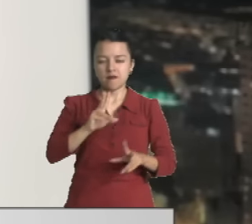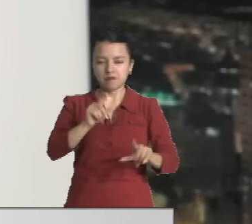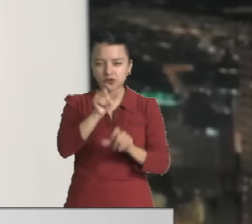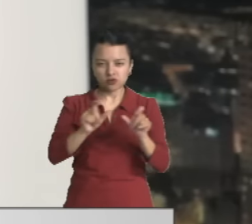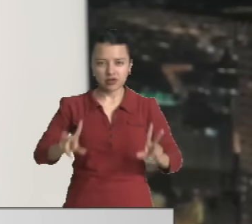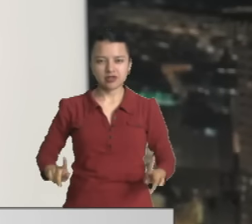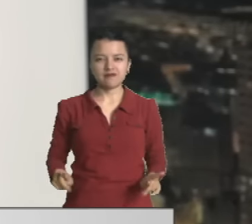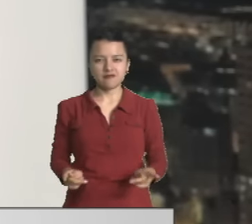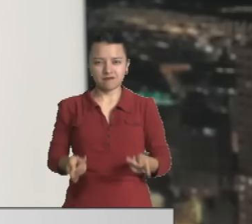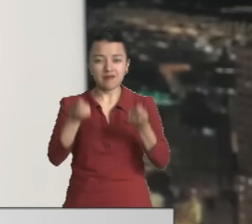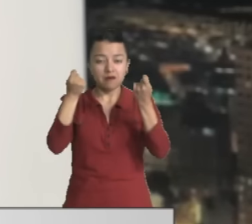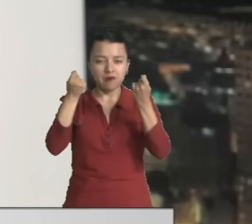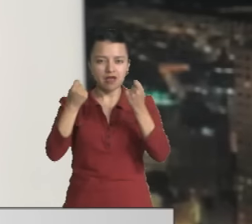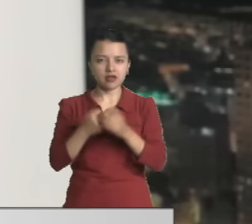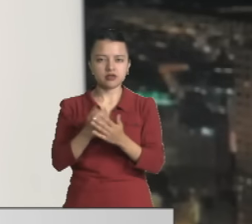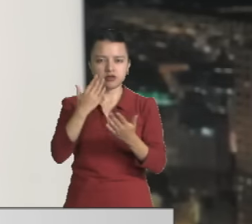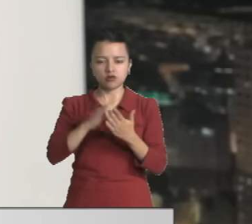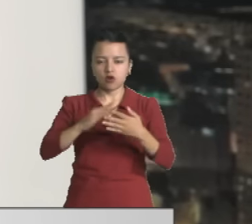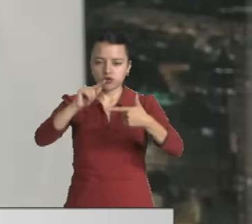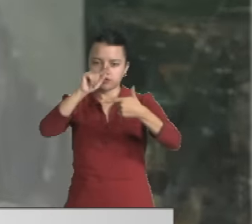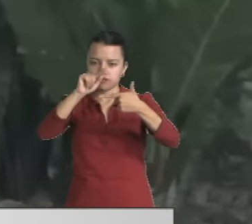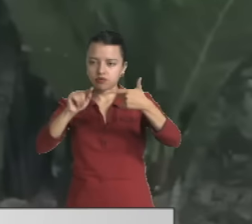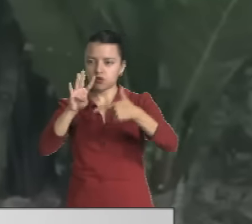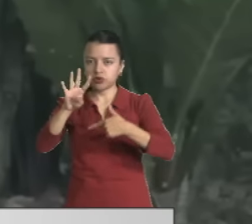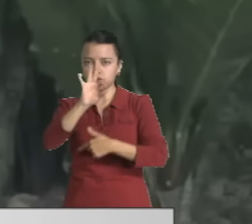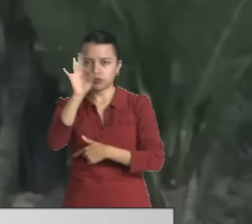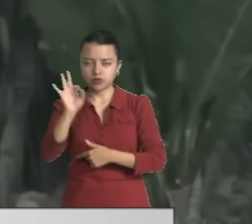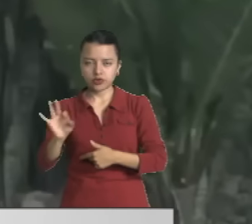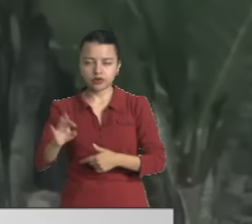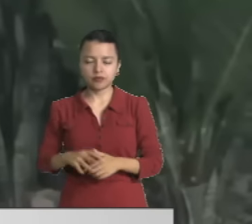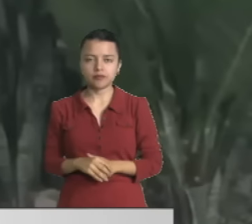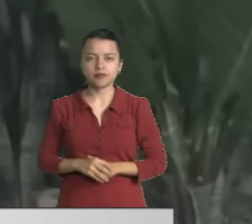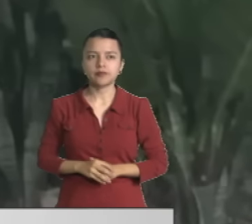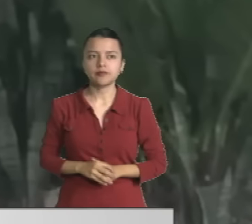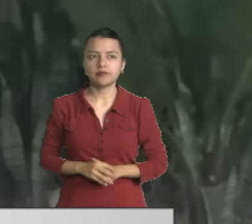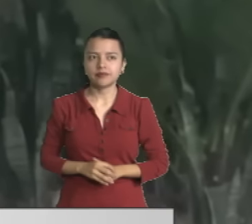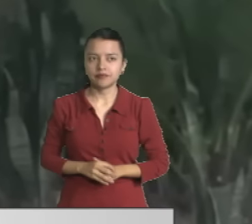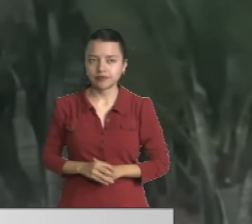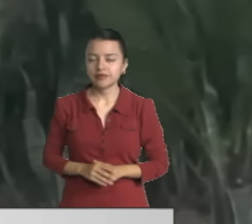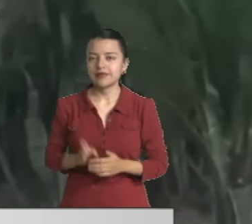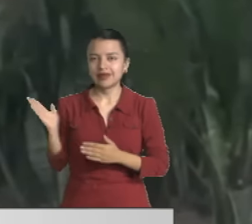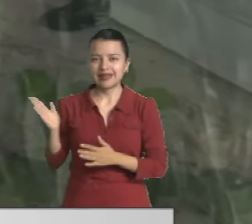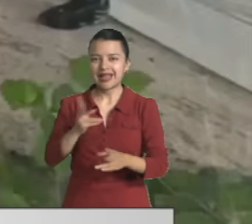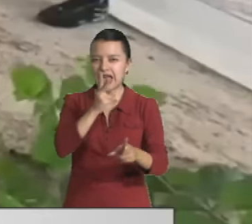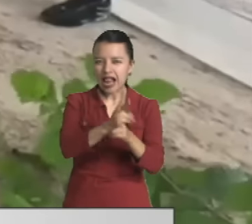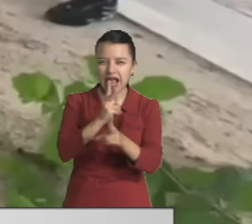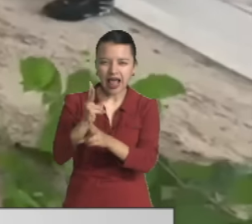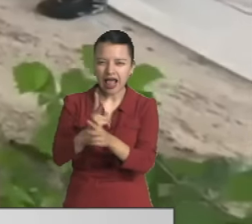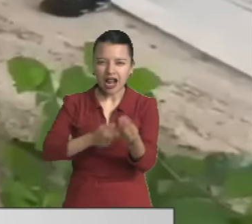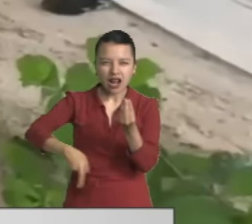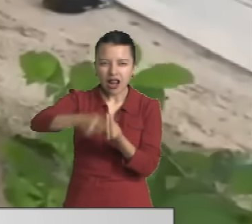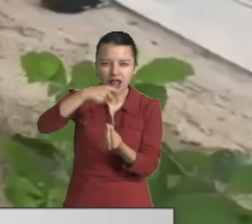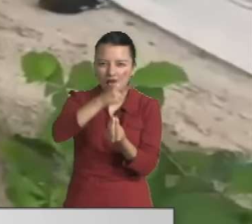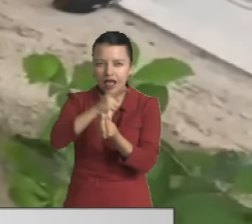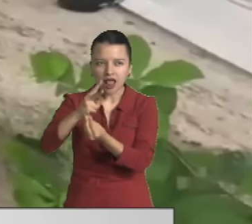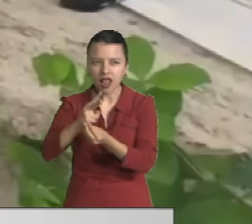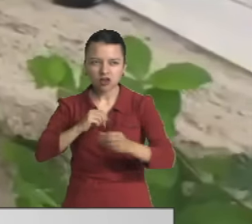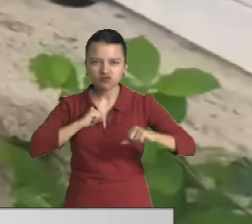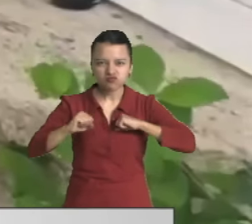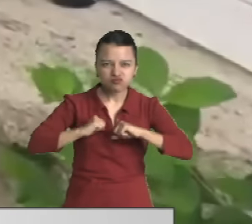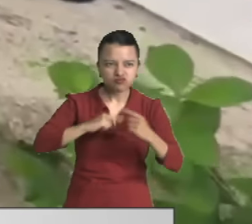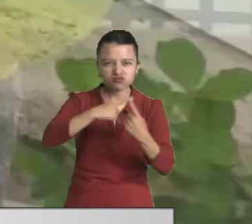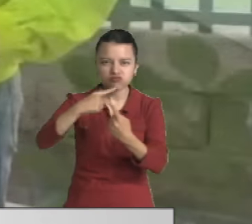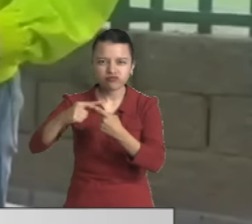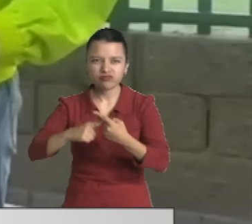2023, una cifra de reducción del 4.4%. Se refirió también a las rentas criminales que reciben grupos armados por la